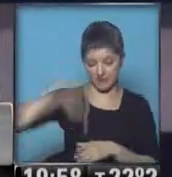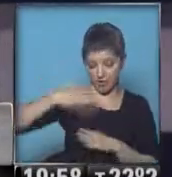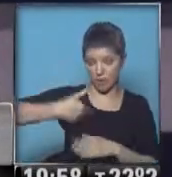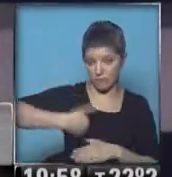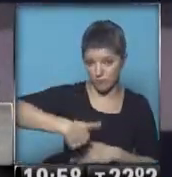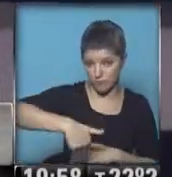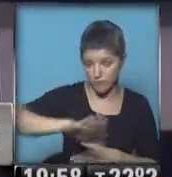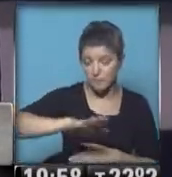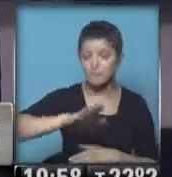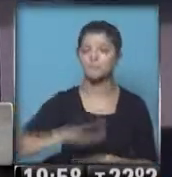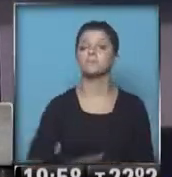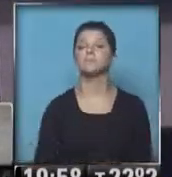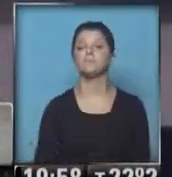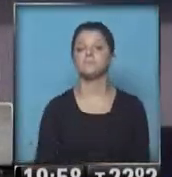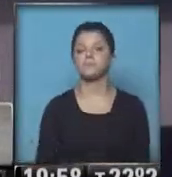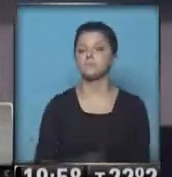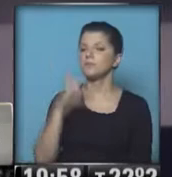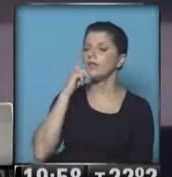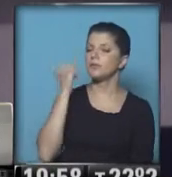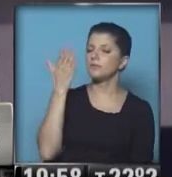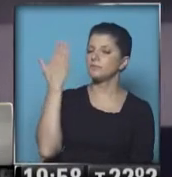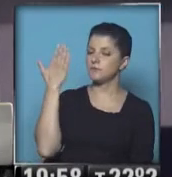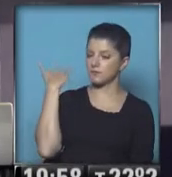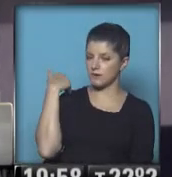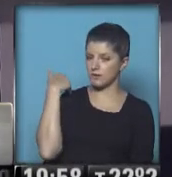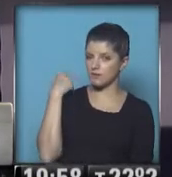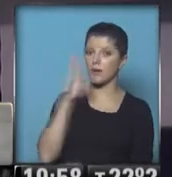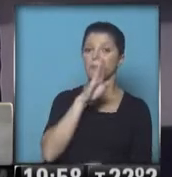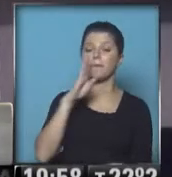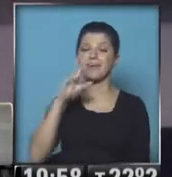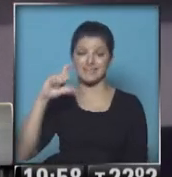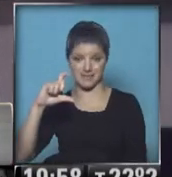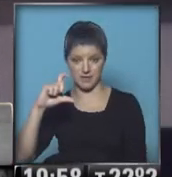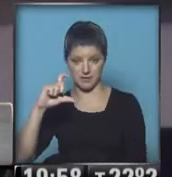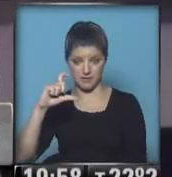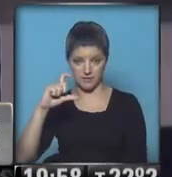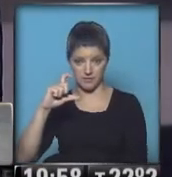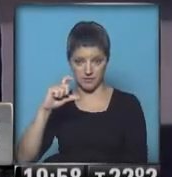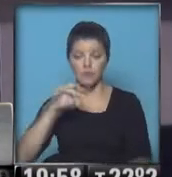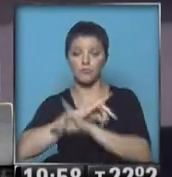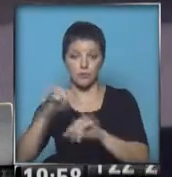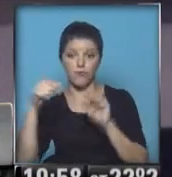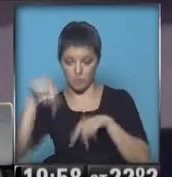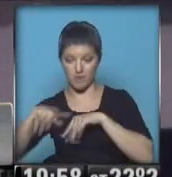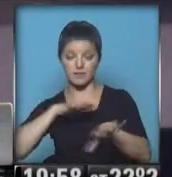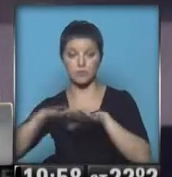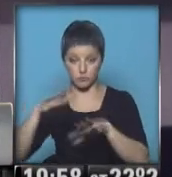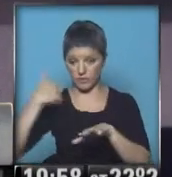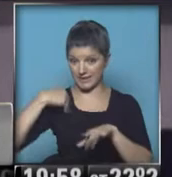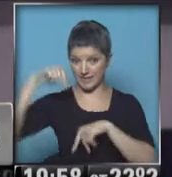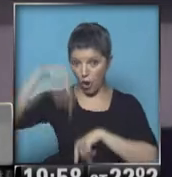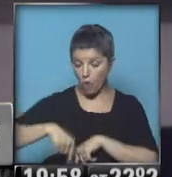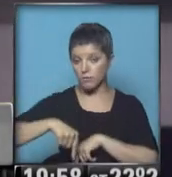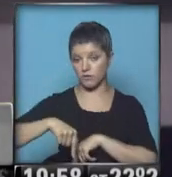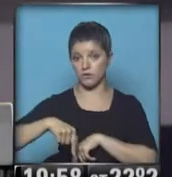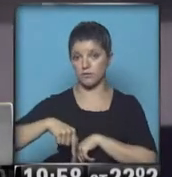hubo en estos días, la BBC sacó un comentario sobre la situación en la cual está la Argentina,